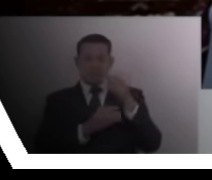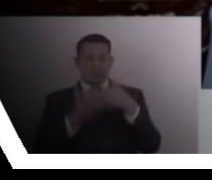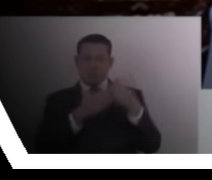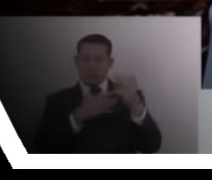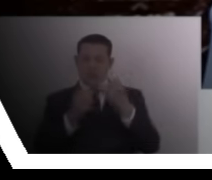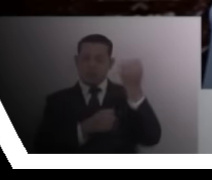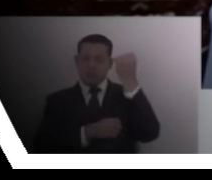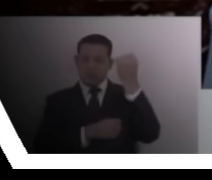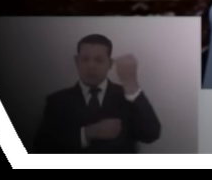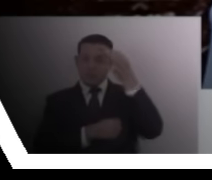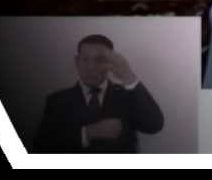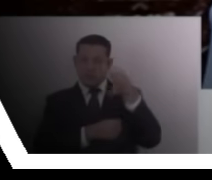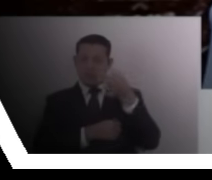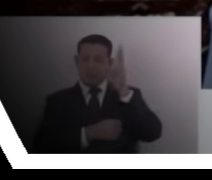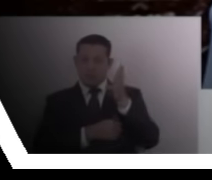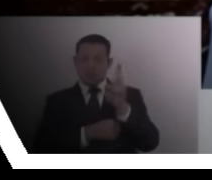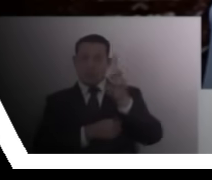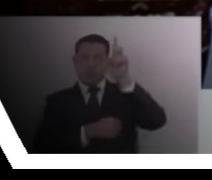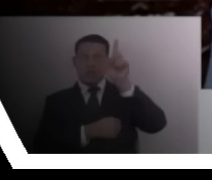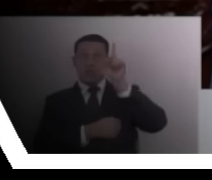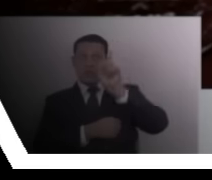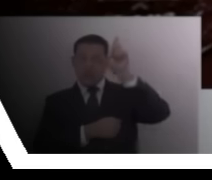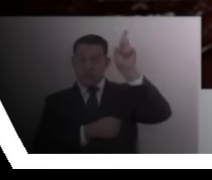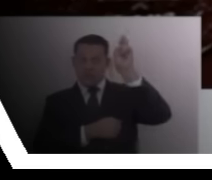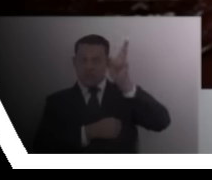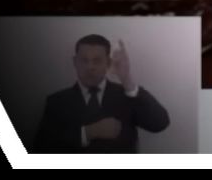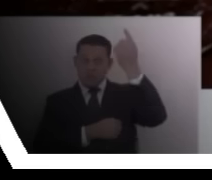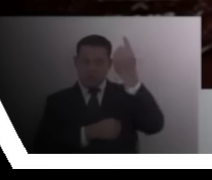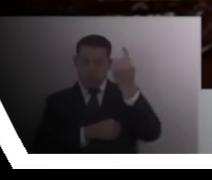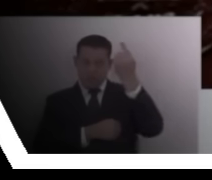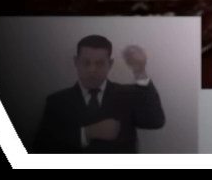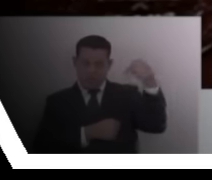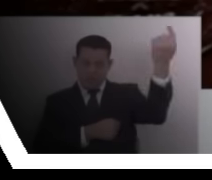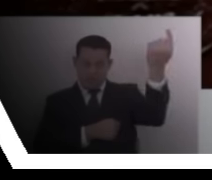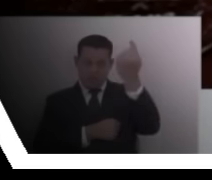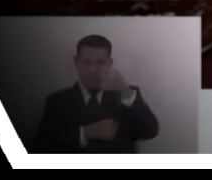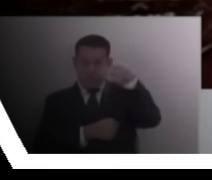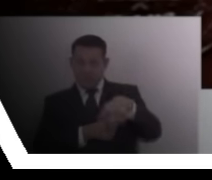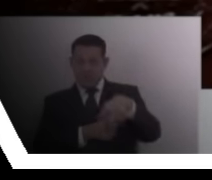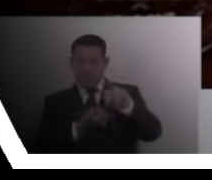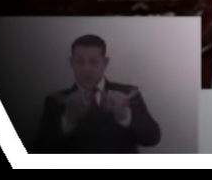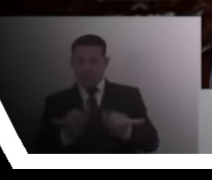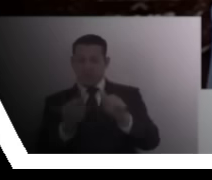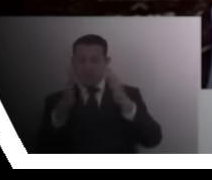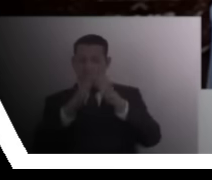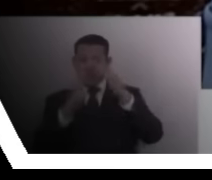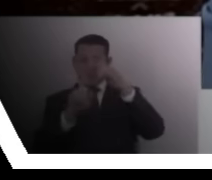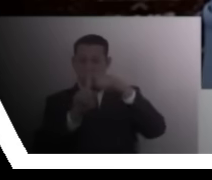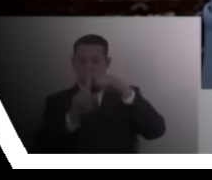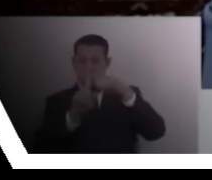su religión, lo importante es que creemos en el mismo Dios. Y ese mismo Dios está aquí, está en su casa, está en la iglesia, está ahí